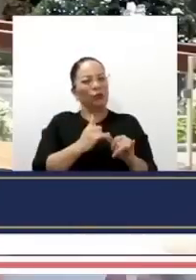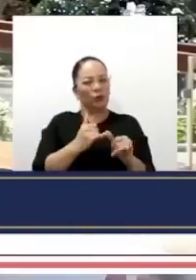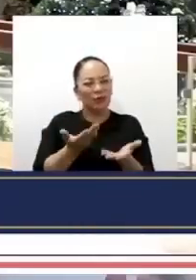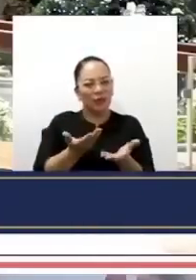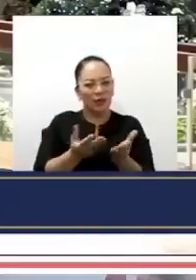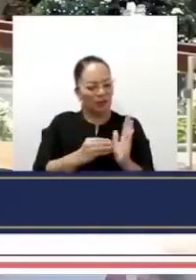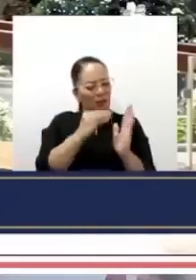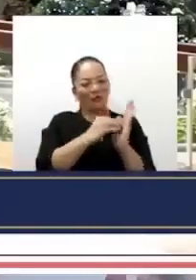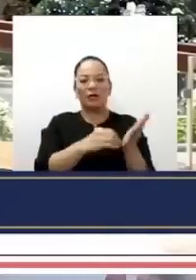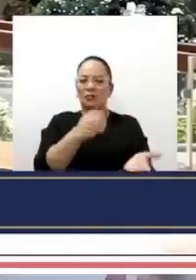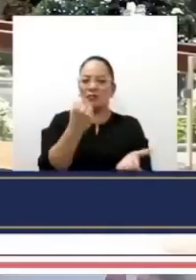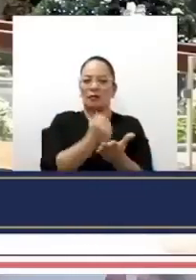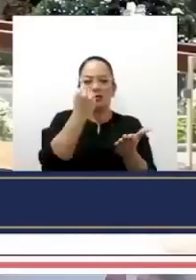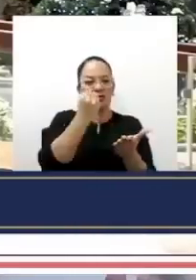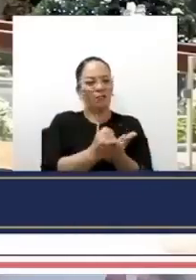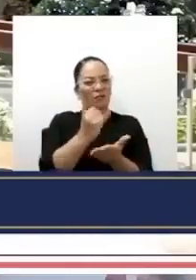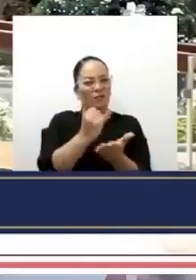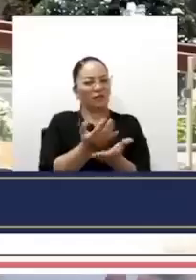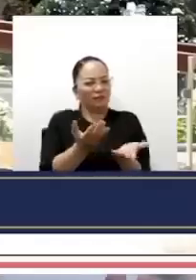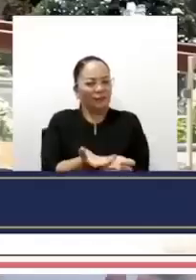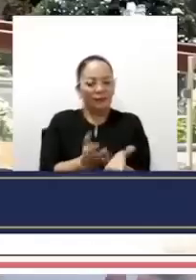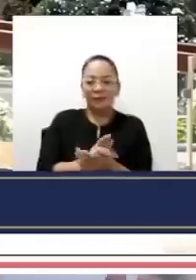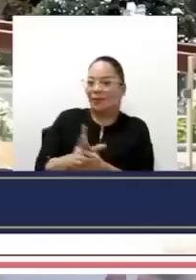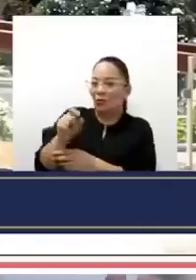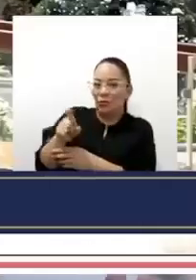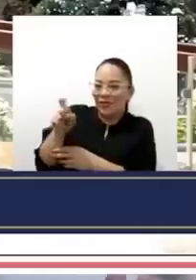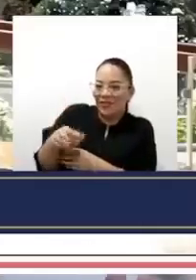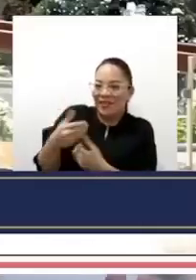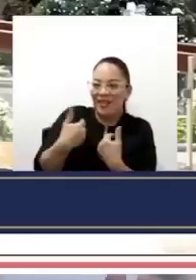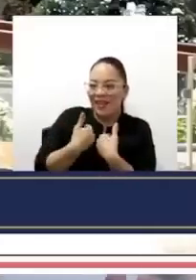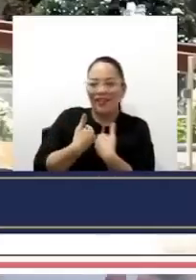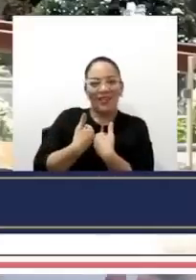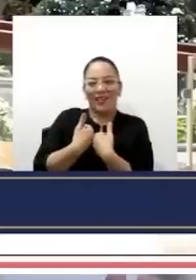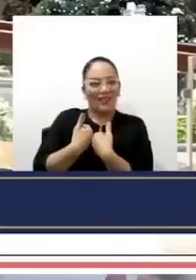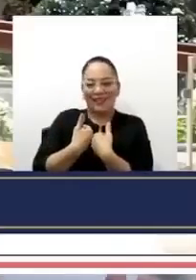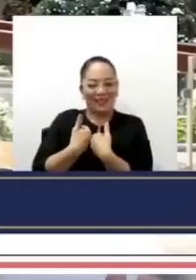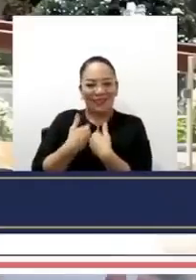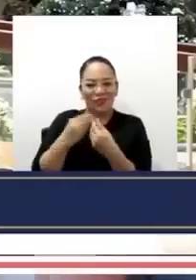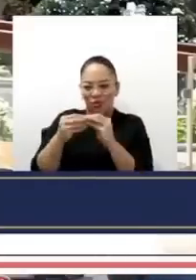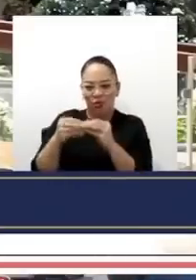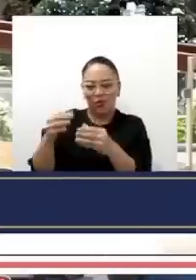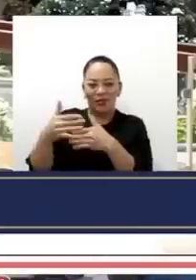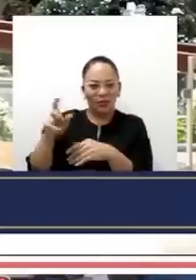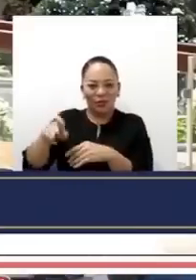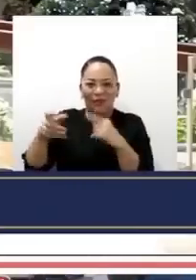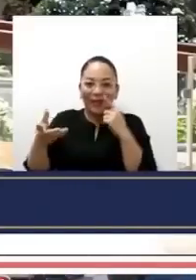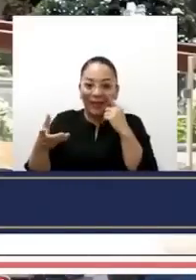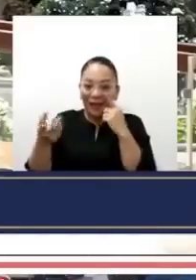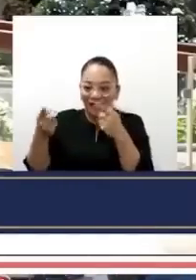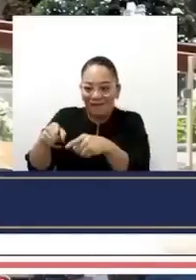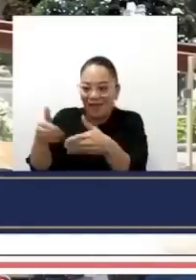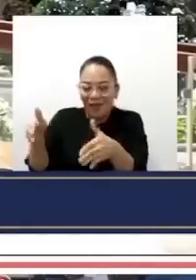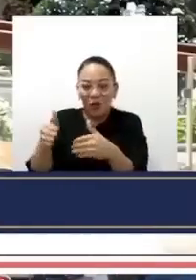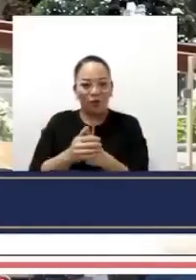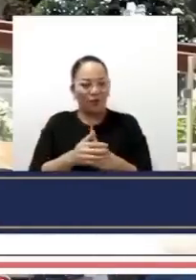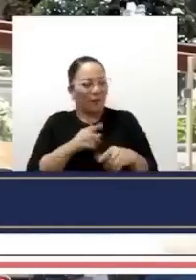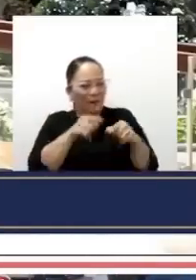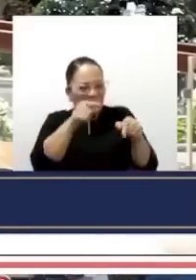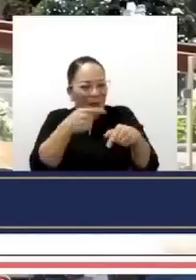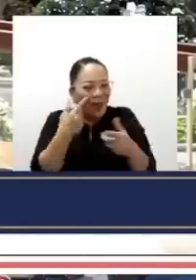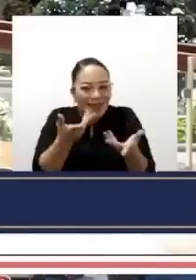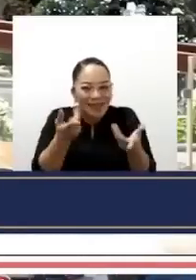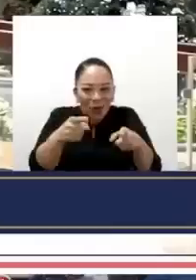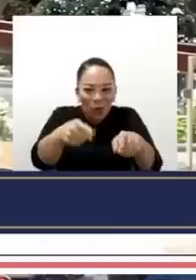pone sello y hace investigaciones. Es que no debería haber ni dado un número de expediente ni abierto por una eso, causa. pero ahí está la secuencia